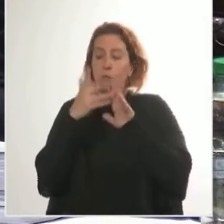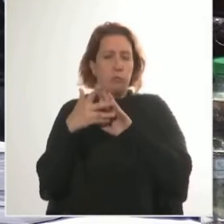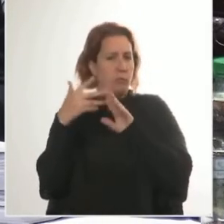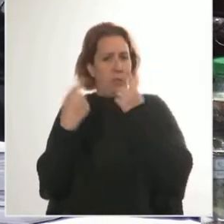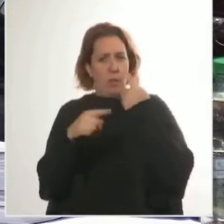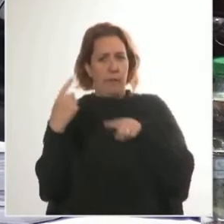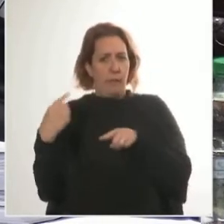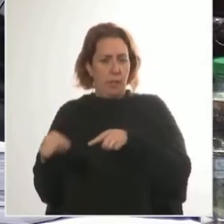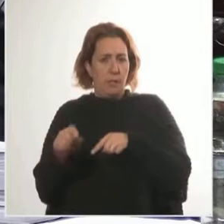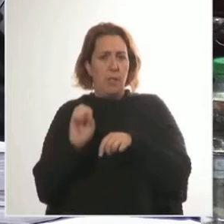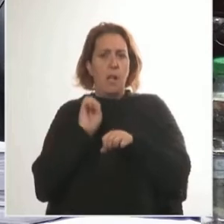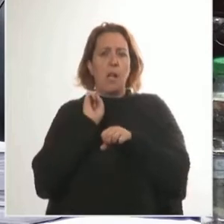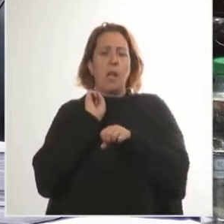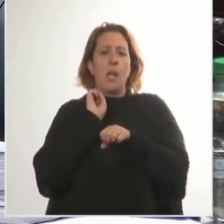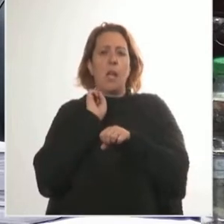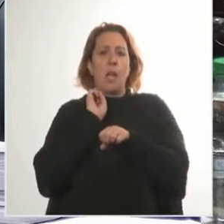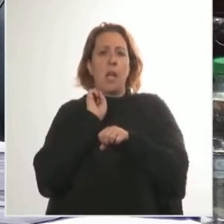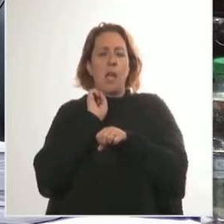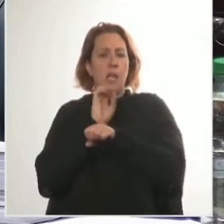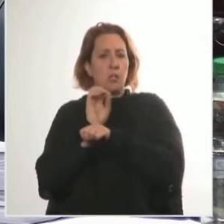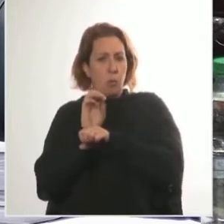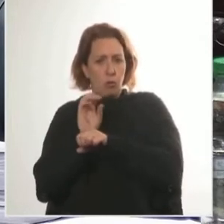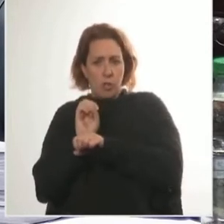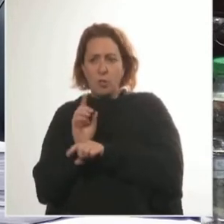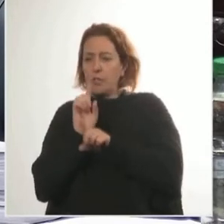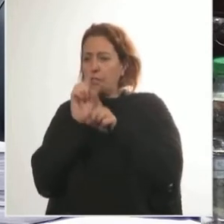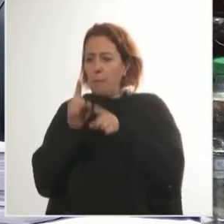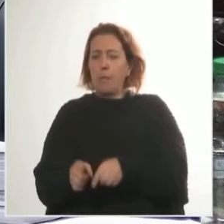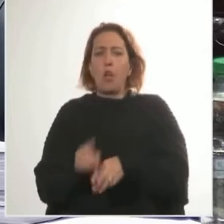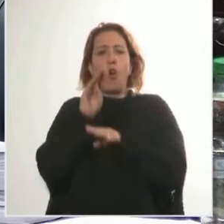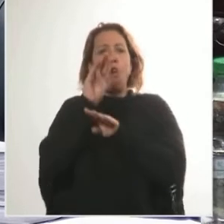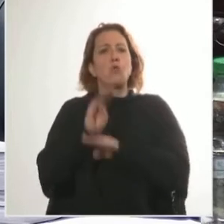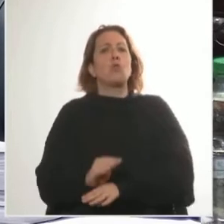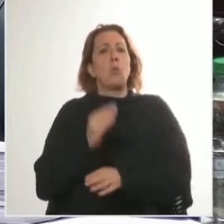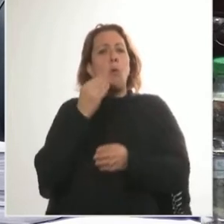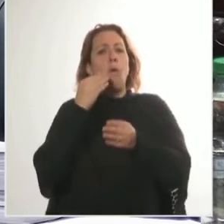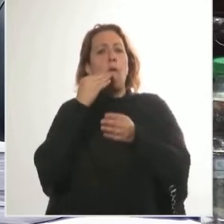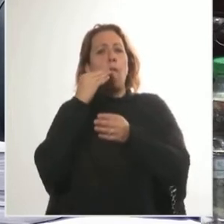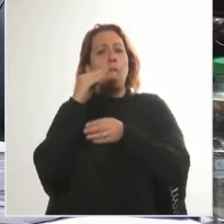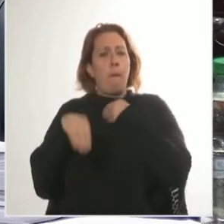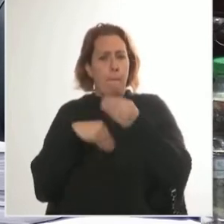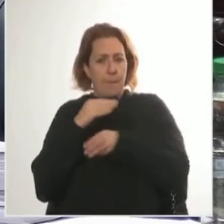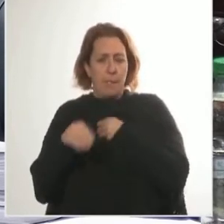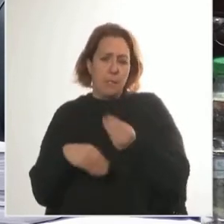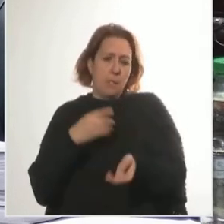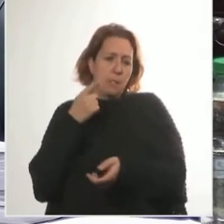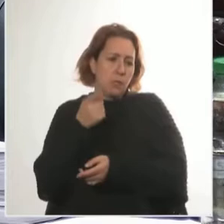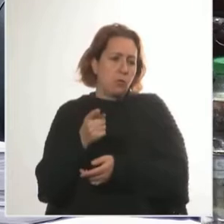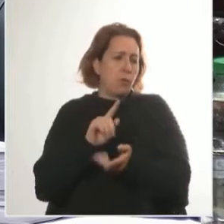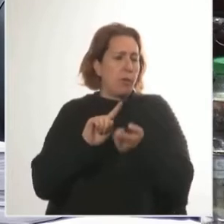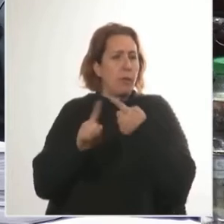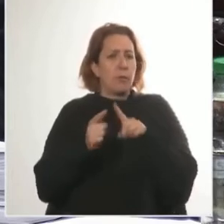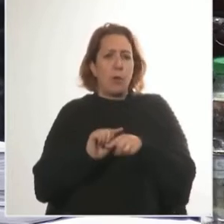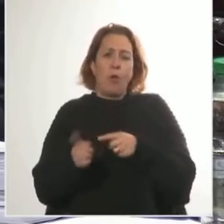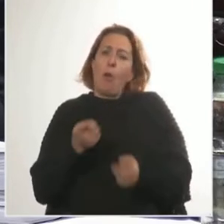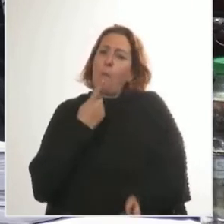el de las exportaciones y el del consumo de las familias. Y eso tiene que ver con las políticas y tiene que ver